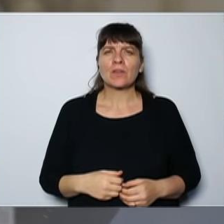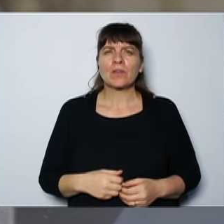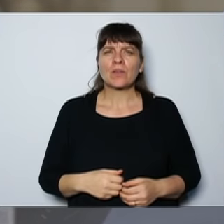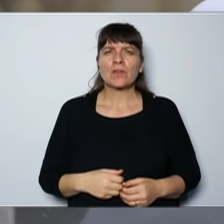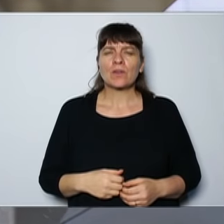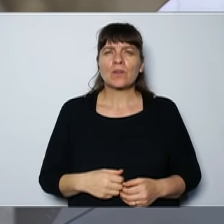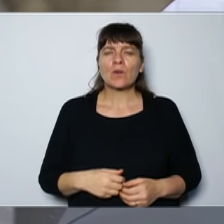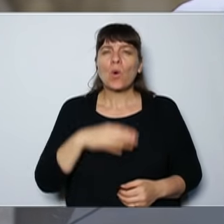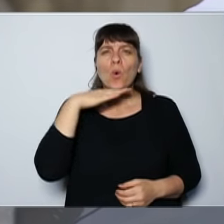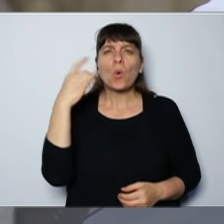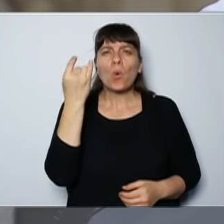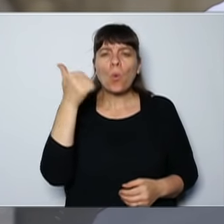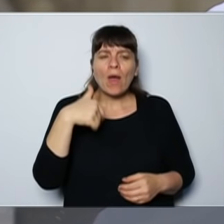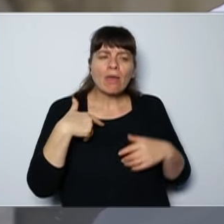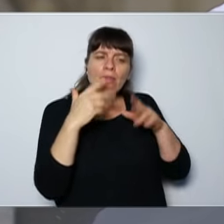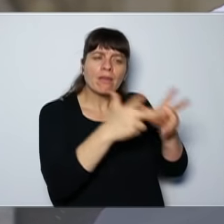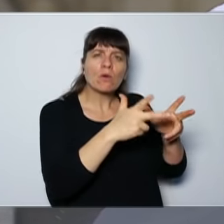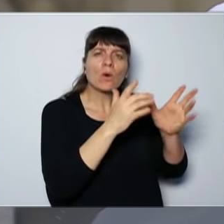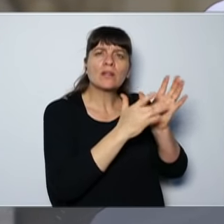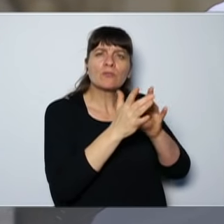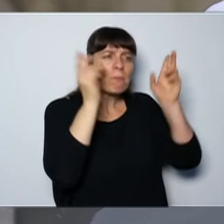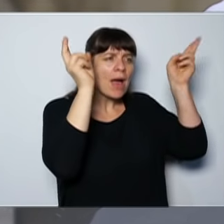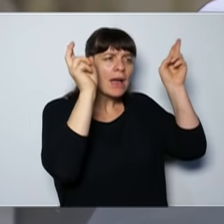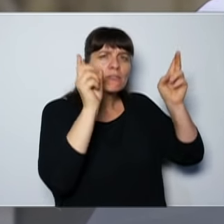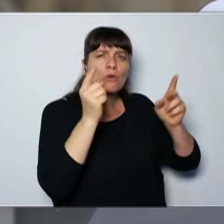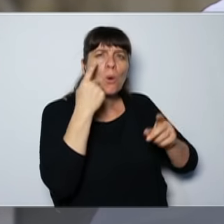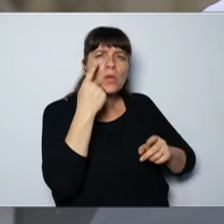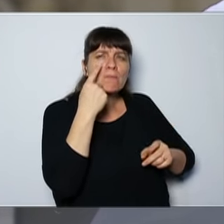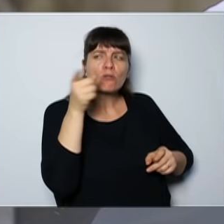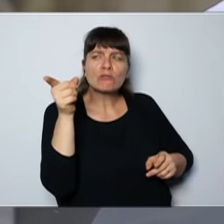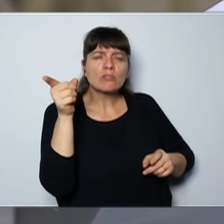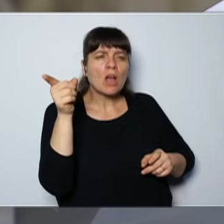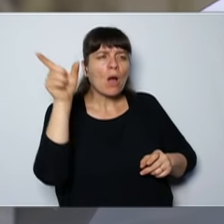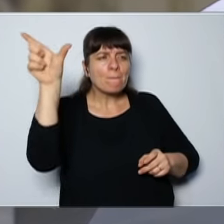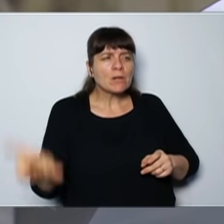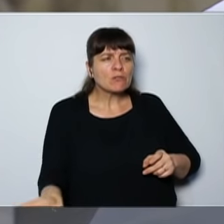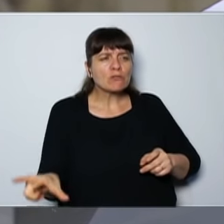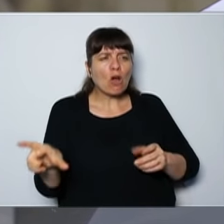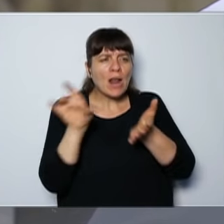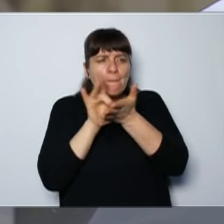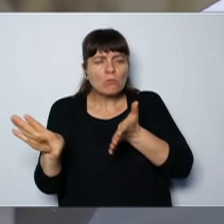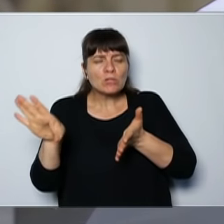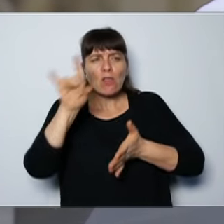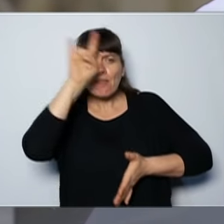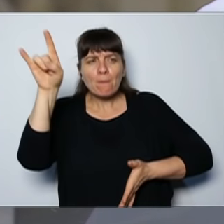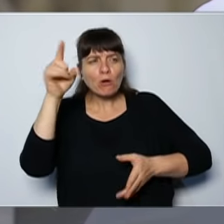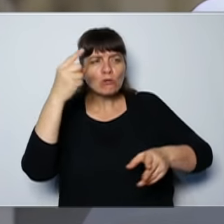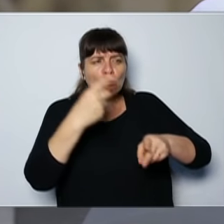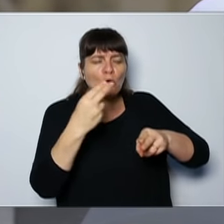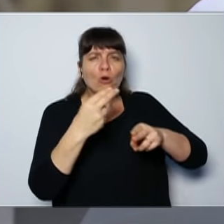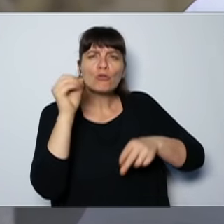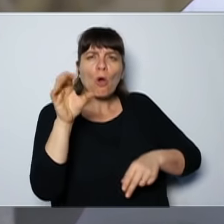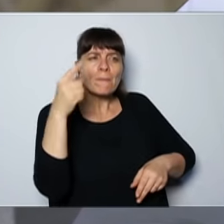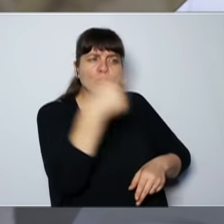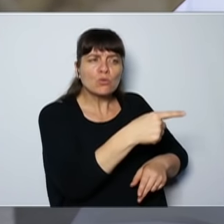Juan dijo a Jesús: Maestro, hemos visto a uno que estaba expulsando demonios en tu nombre